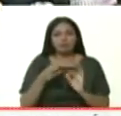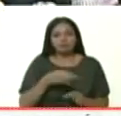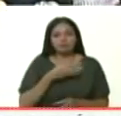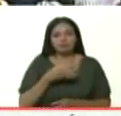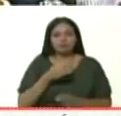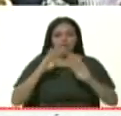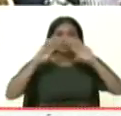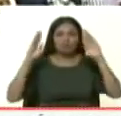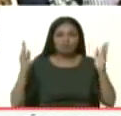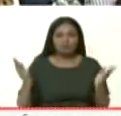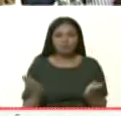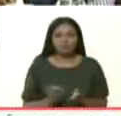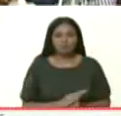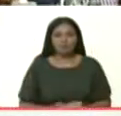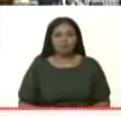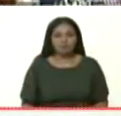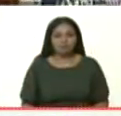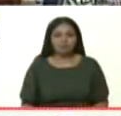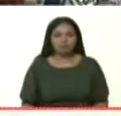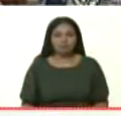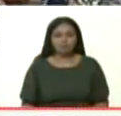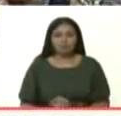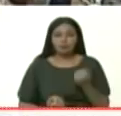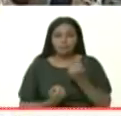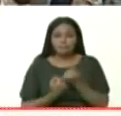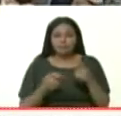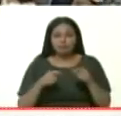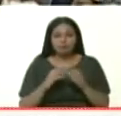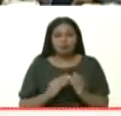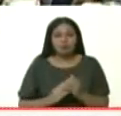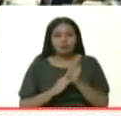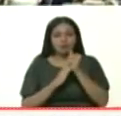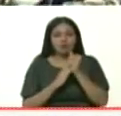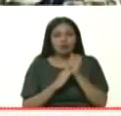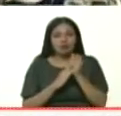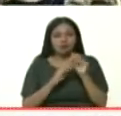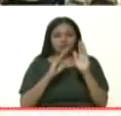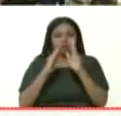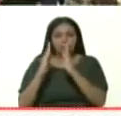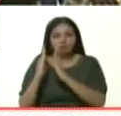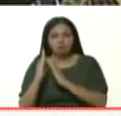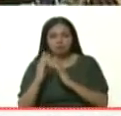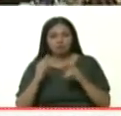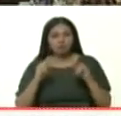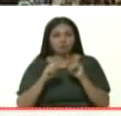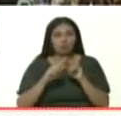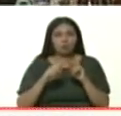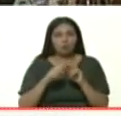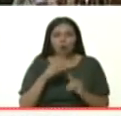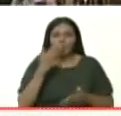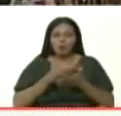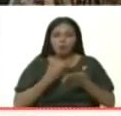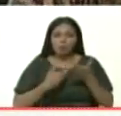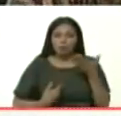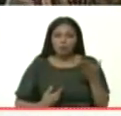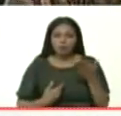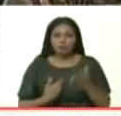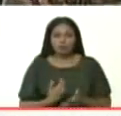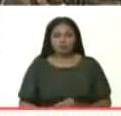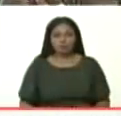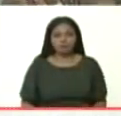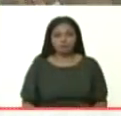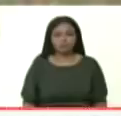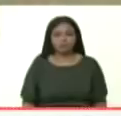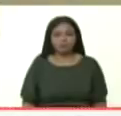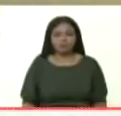mundial, con base, con liderazgo, con organización, con propuesta,